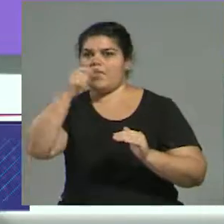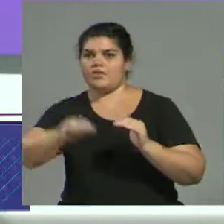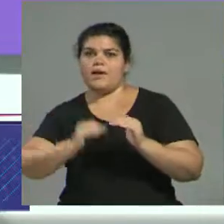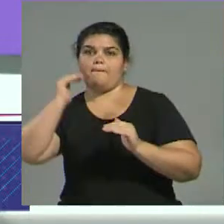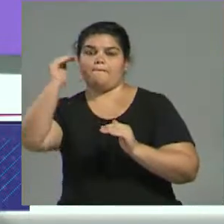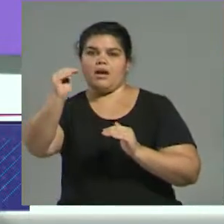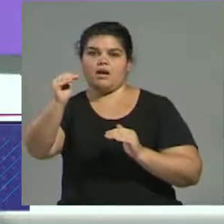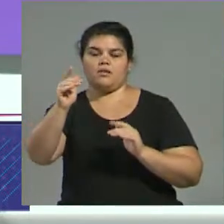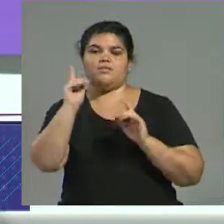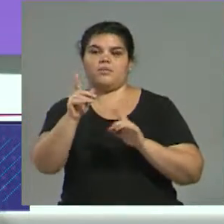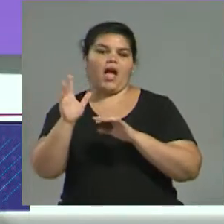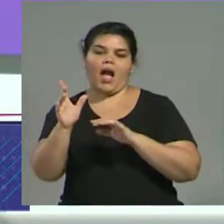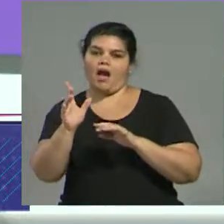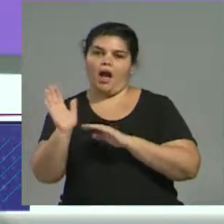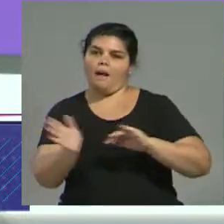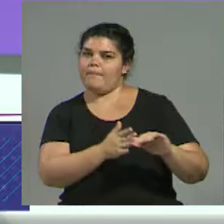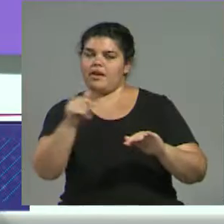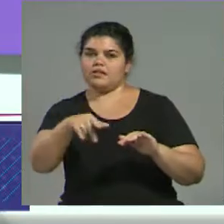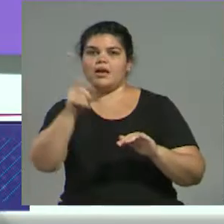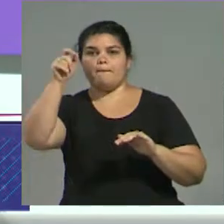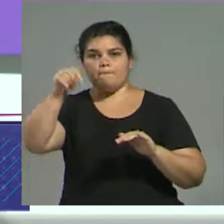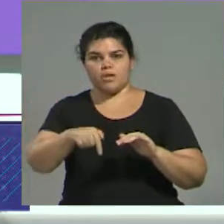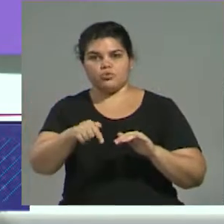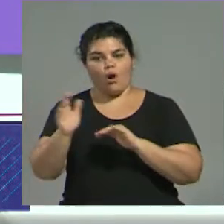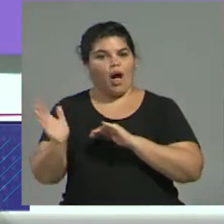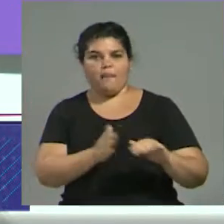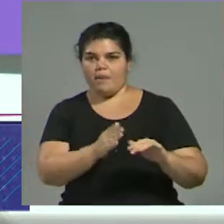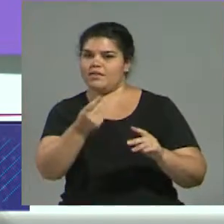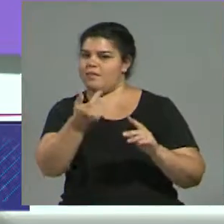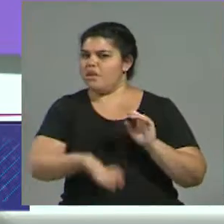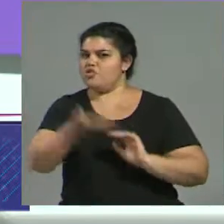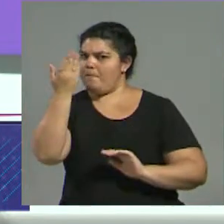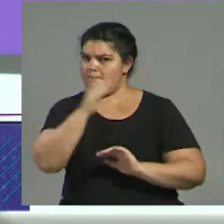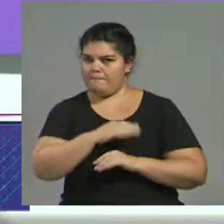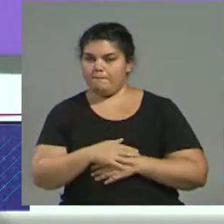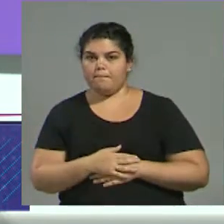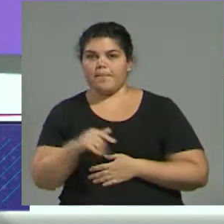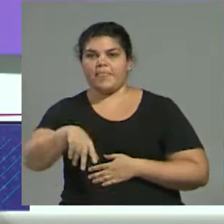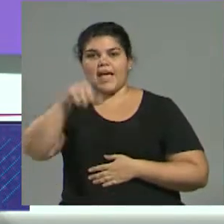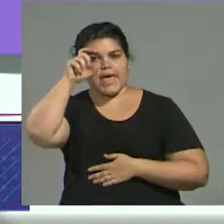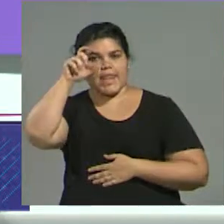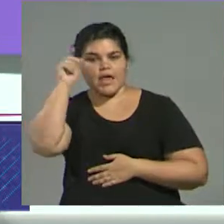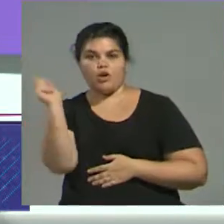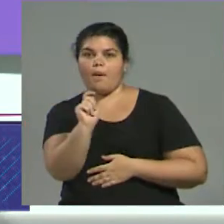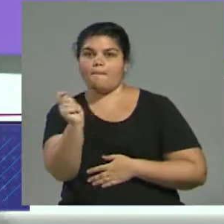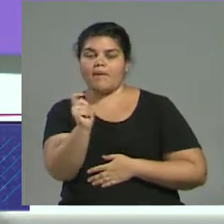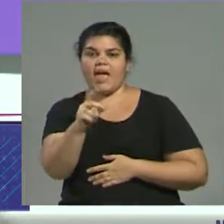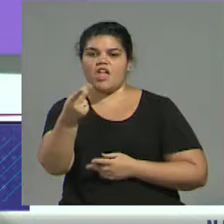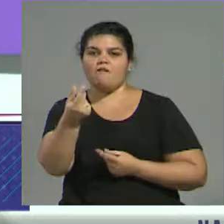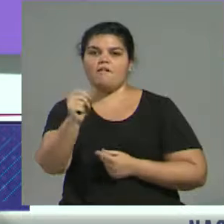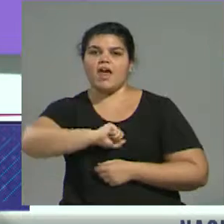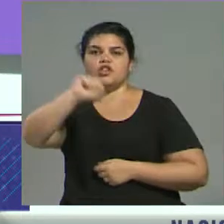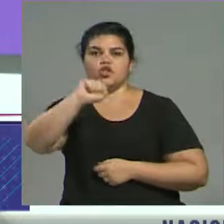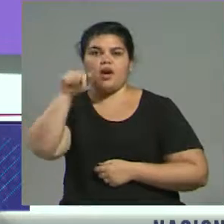las provincias patagónicas, que suelen tener un nivel de precios mucho más elevado. Tuvimos un mes de enero con un nivel de inflación, según la Dirección